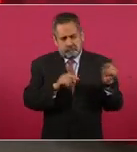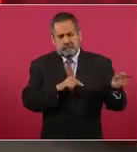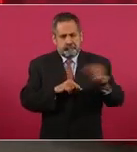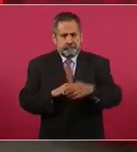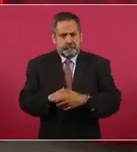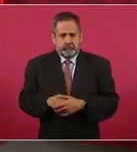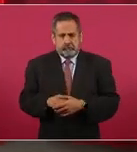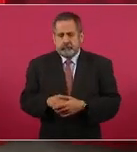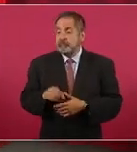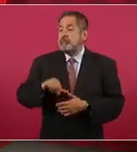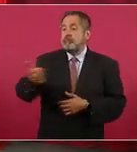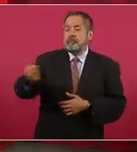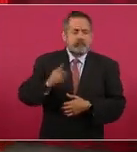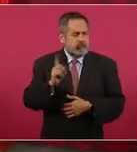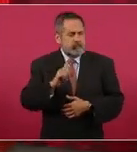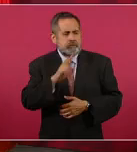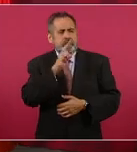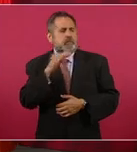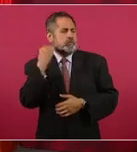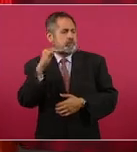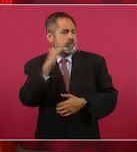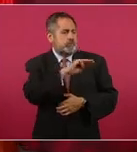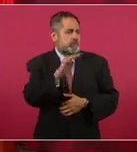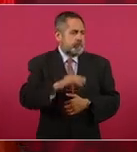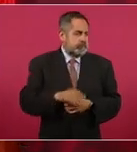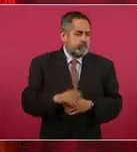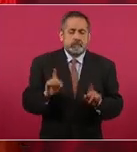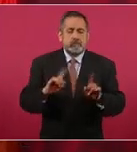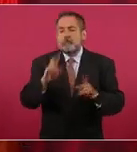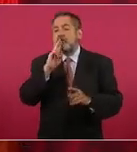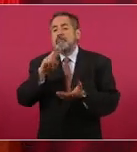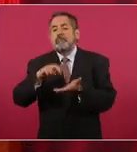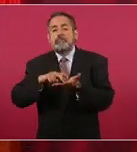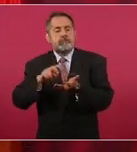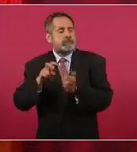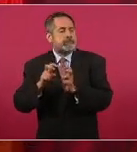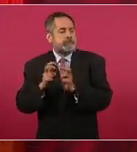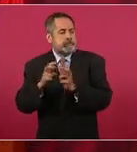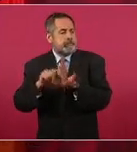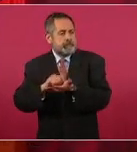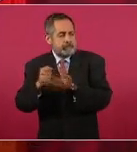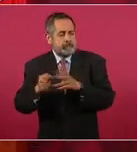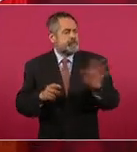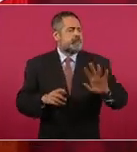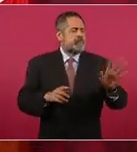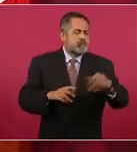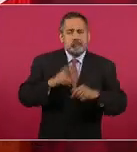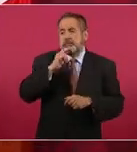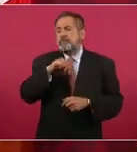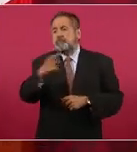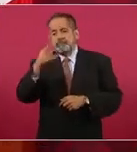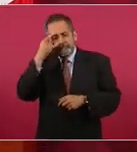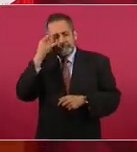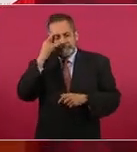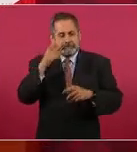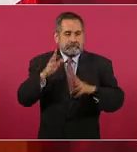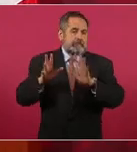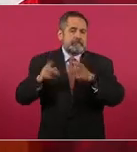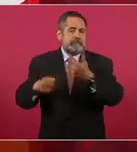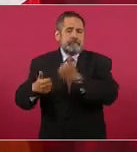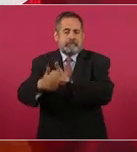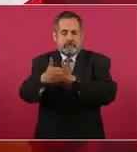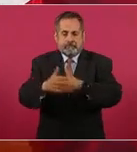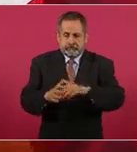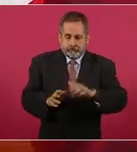en Michoacán, en Tamaulipas, en Campeche. Bueno, ahí